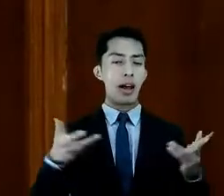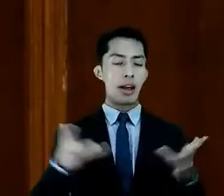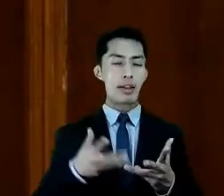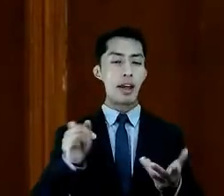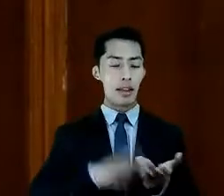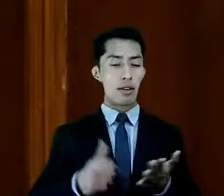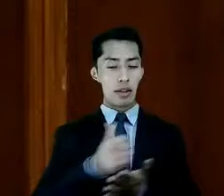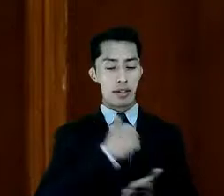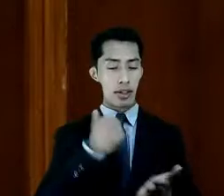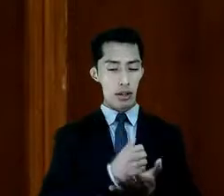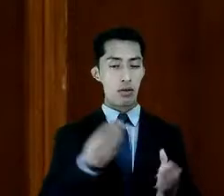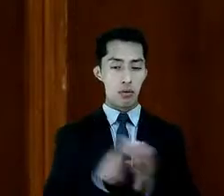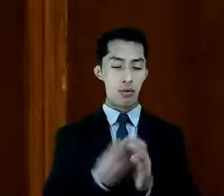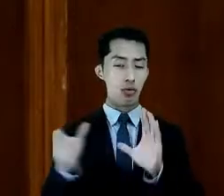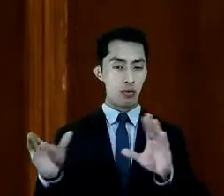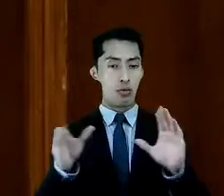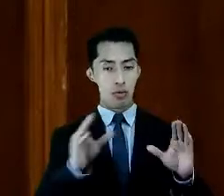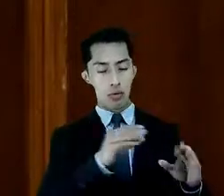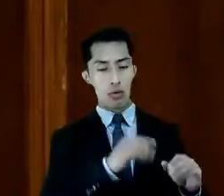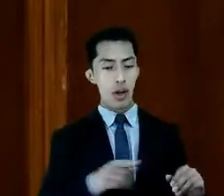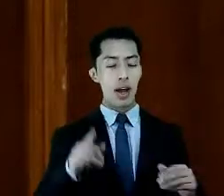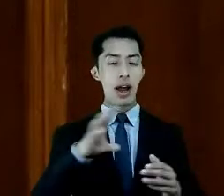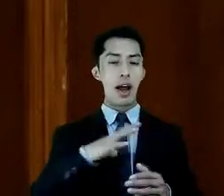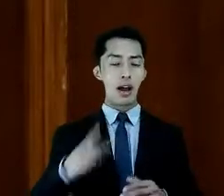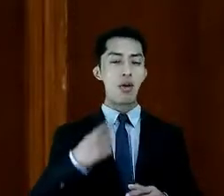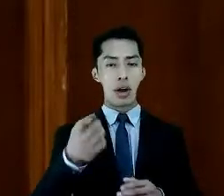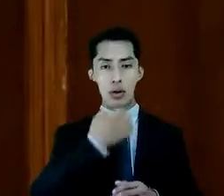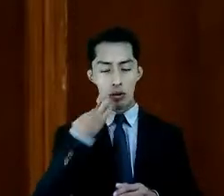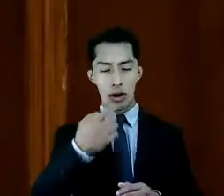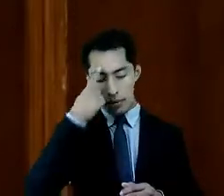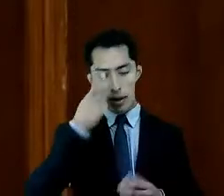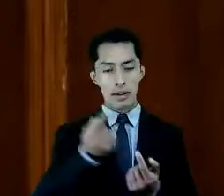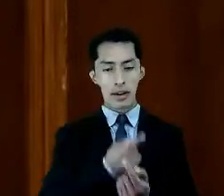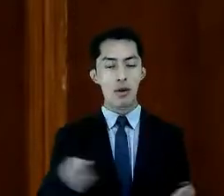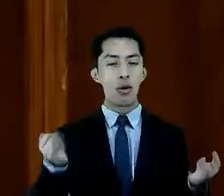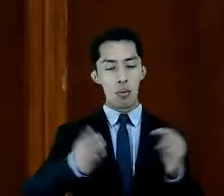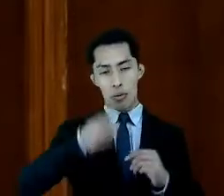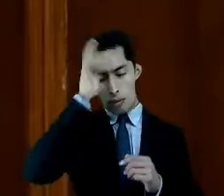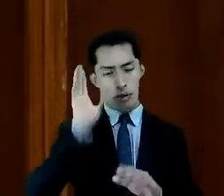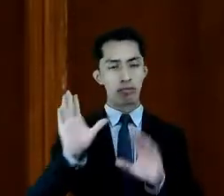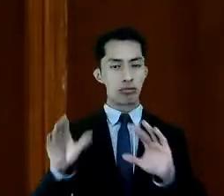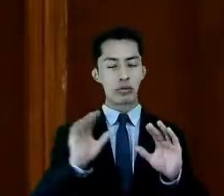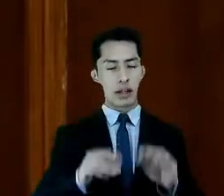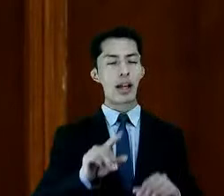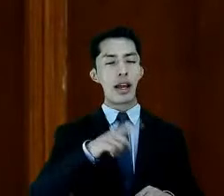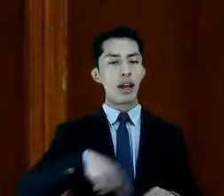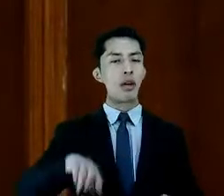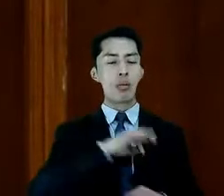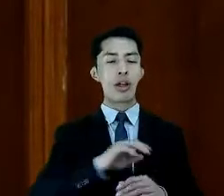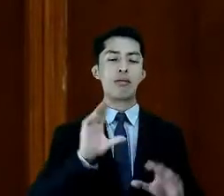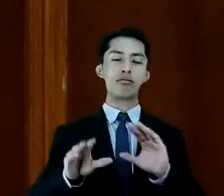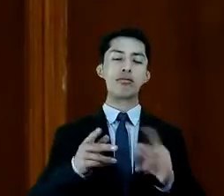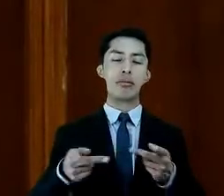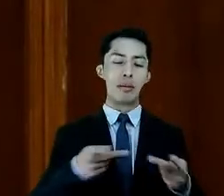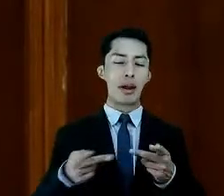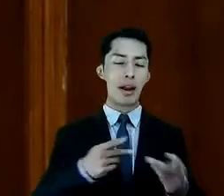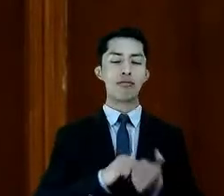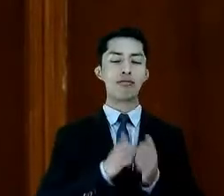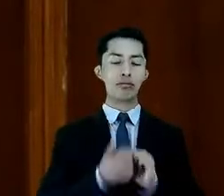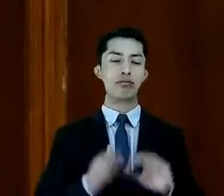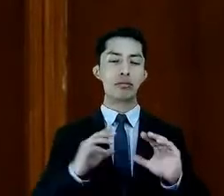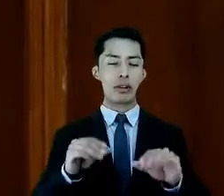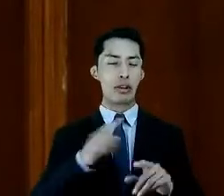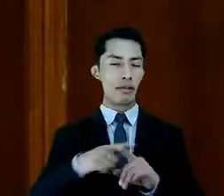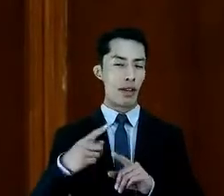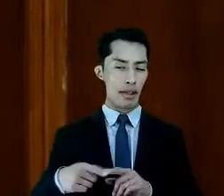de capacitación una academia de bomberos para la preparación y formación permanente,